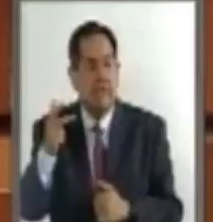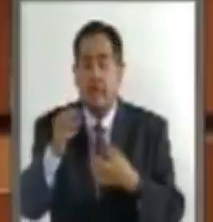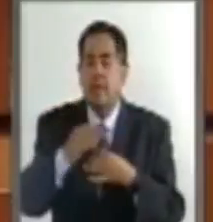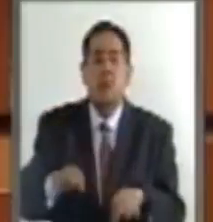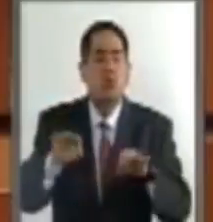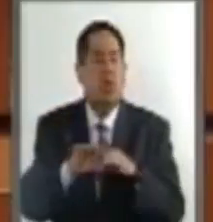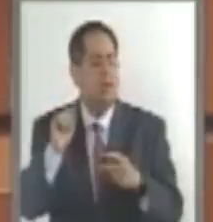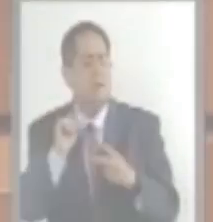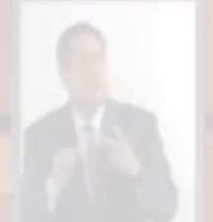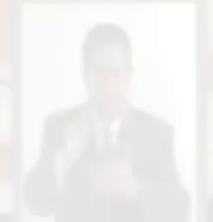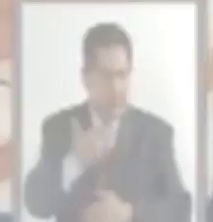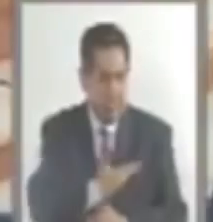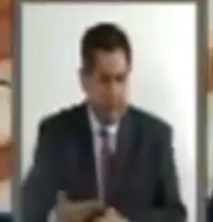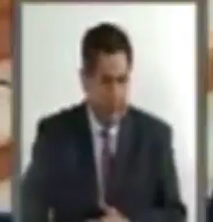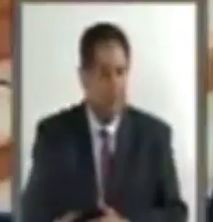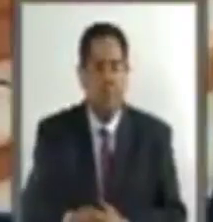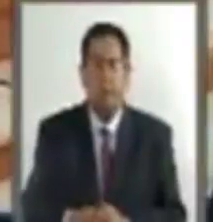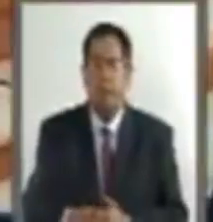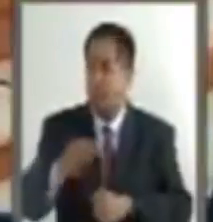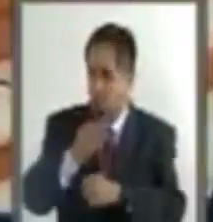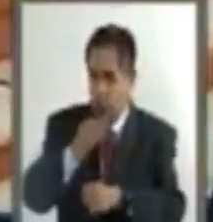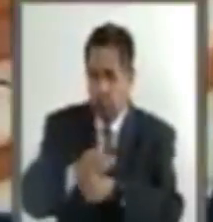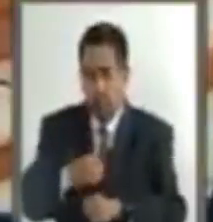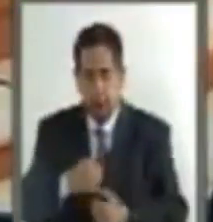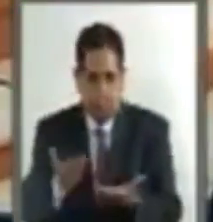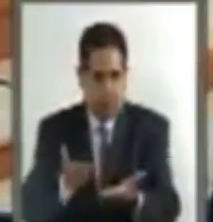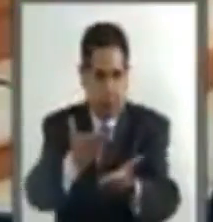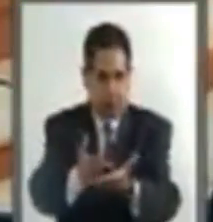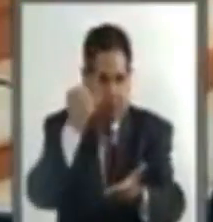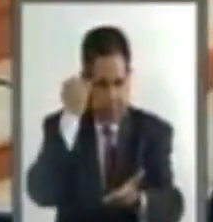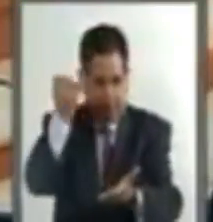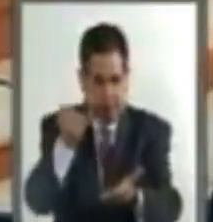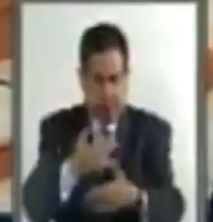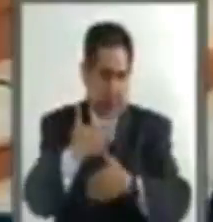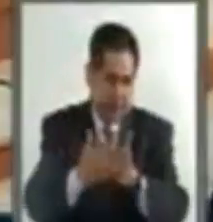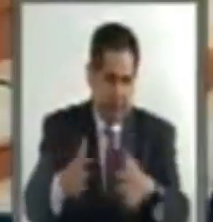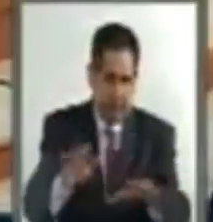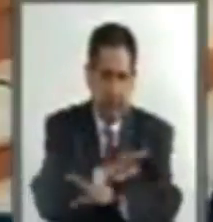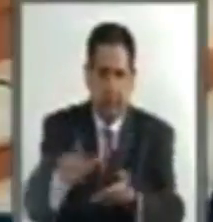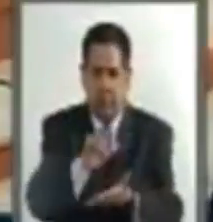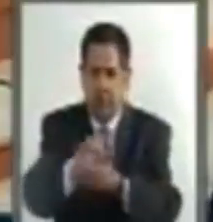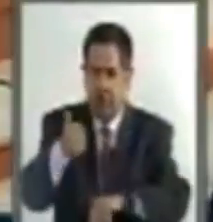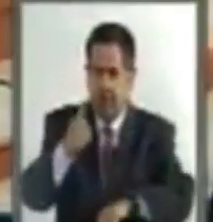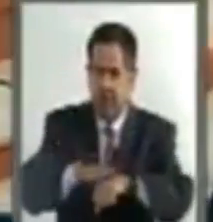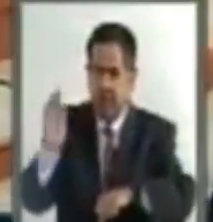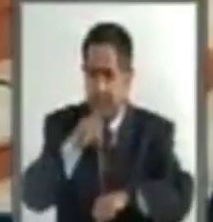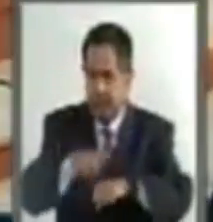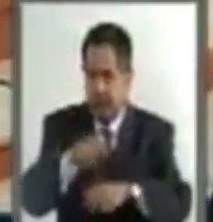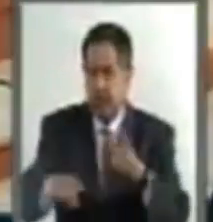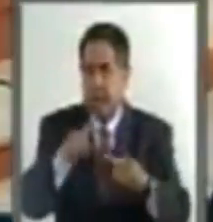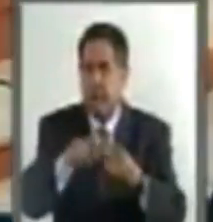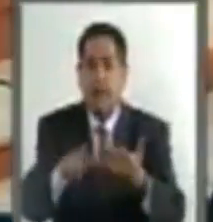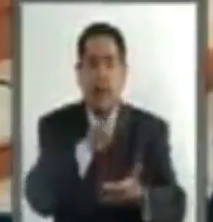Asamblea Constituyente podría haber invadido el ámbito de competencia del Congreso de la Unión al legislar temas de materia educativa, laboral,